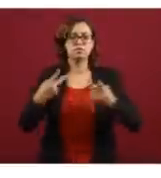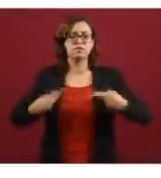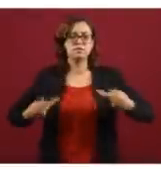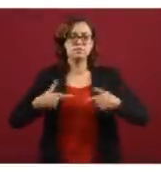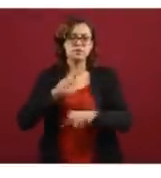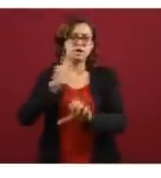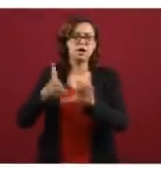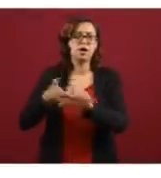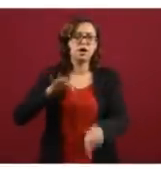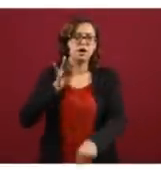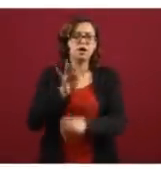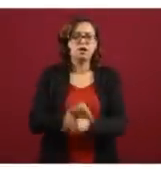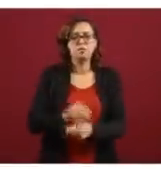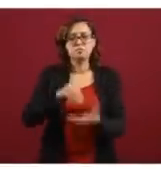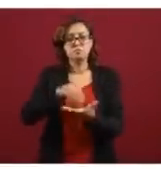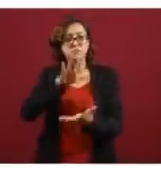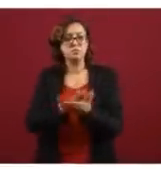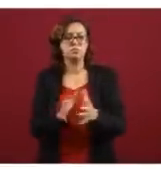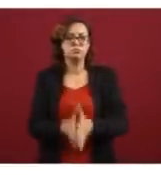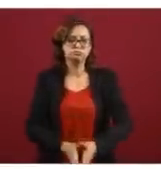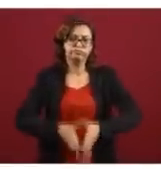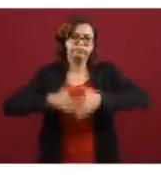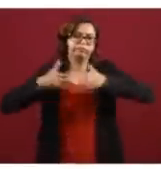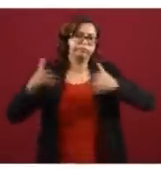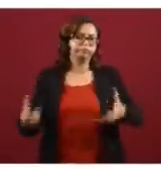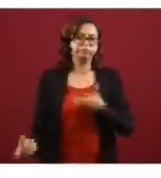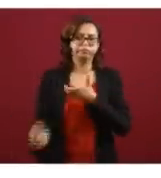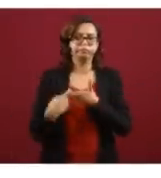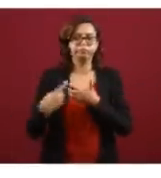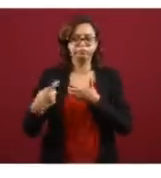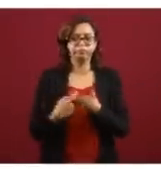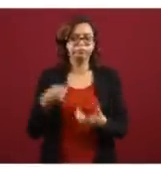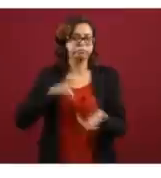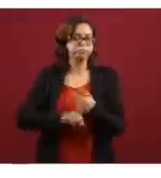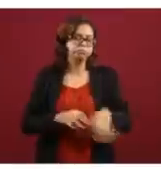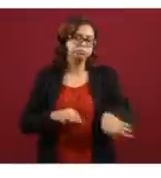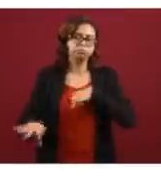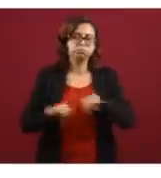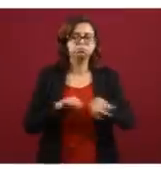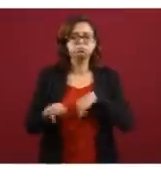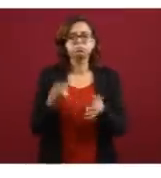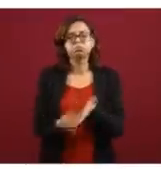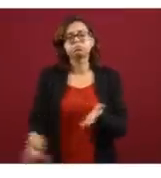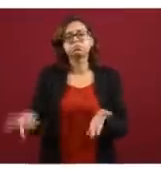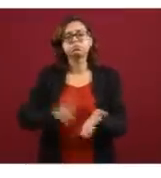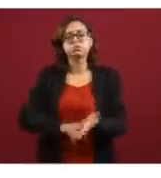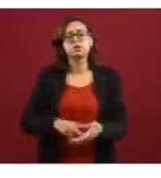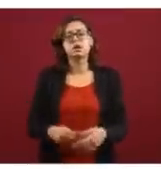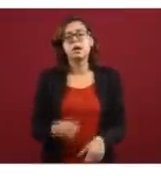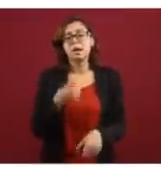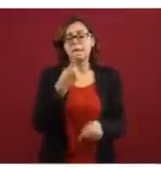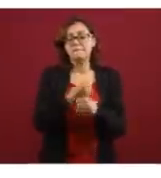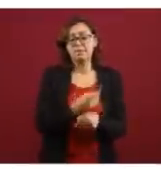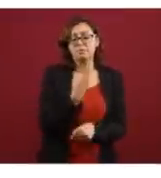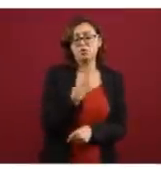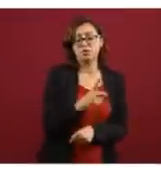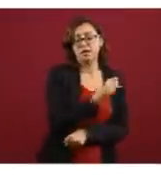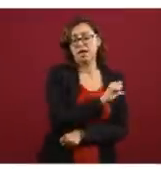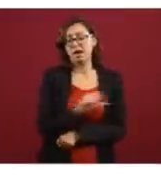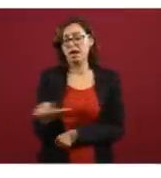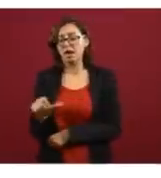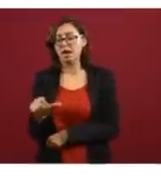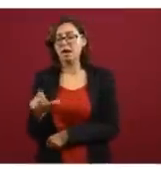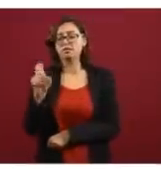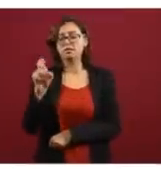registrado, sin lugar a dudas, un incremento muy significativo en sus trabajos. Ya solamente del 1 de diciembre al